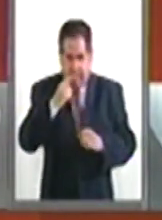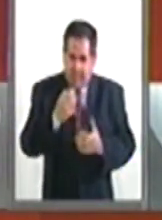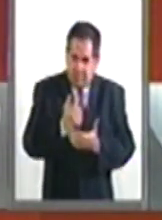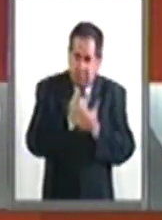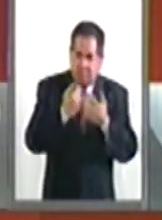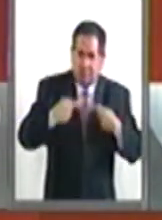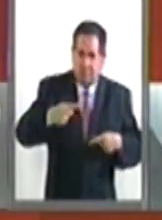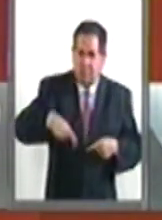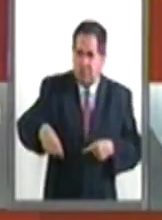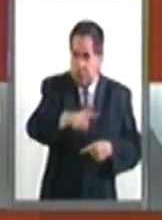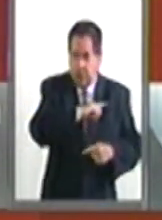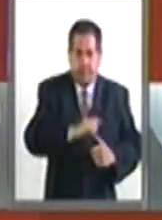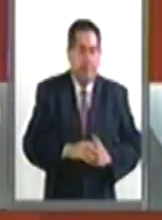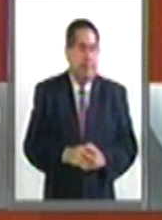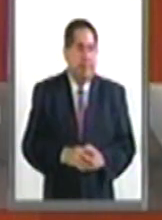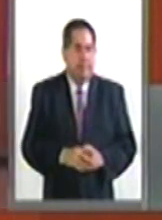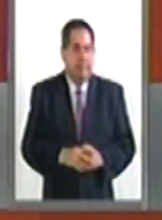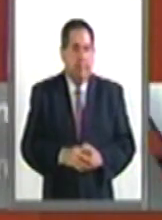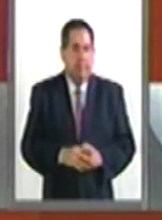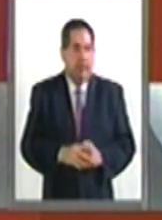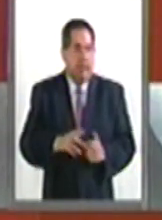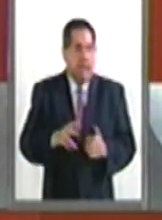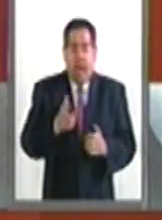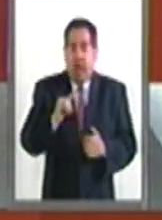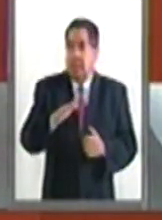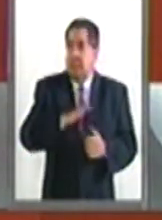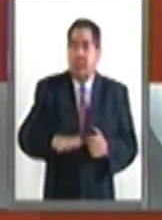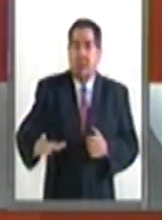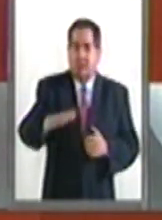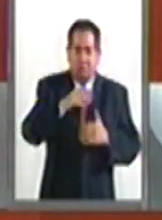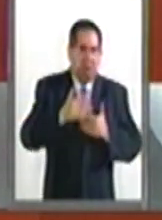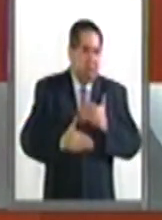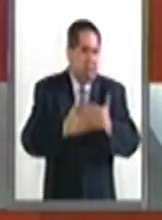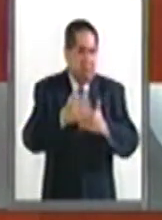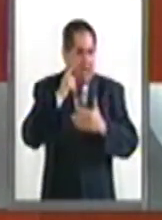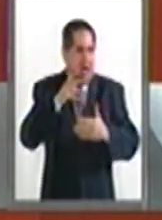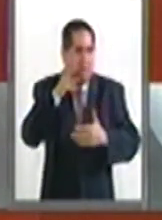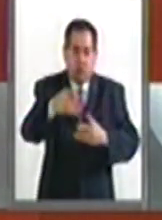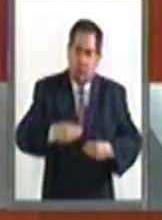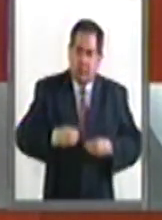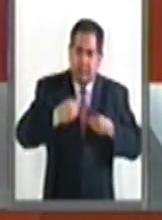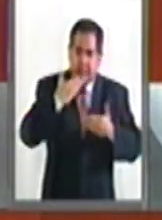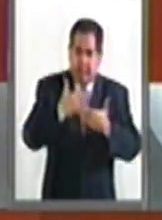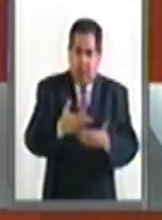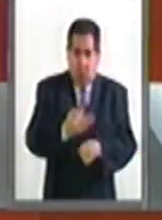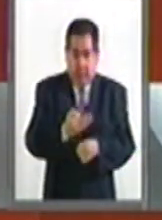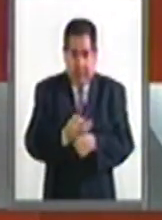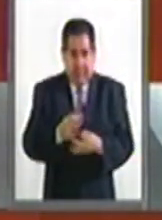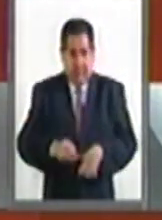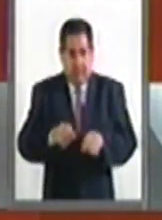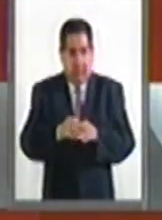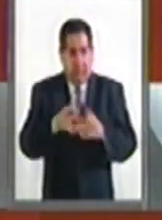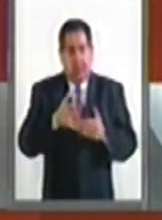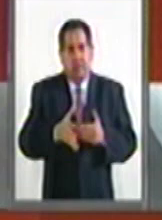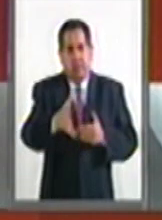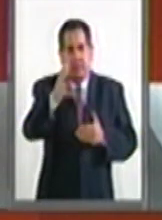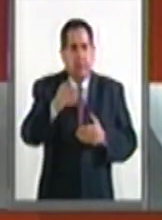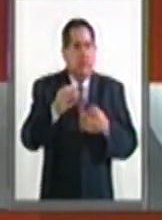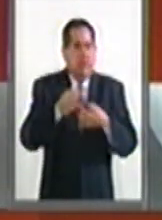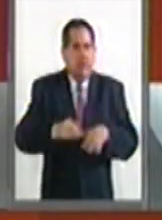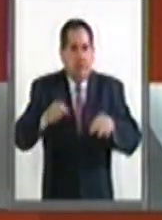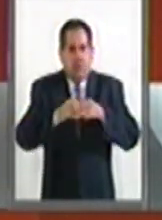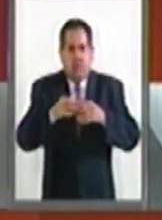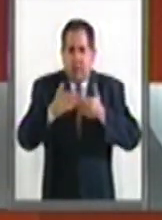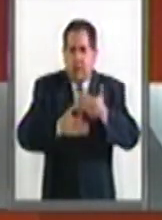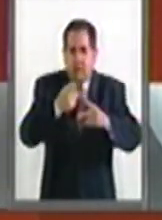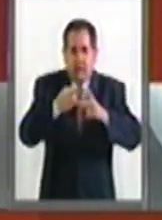humana. La situación de la naturaleza y los comportamientos a seguir para una supervivencia ahora ya bastante